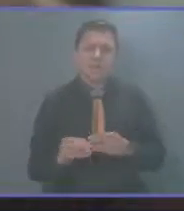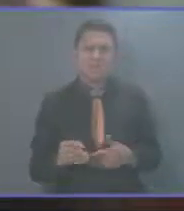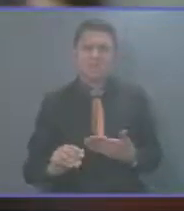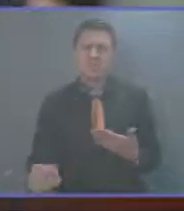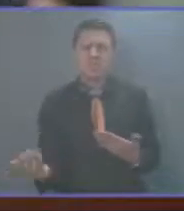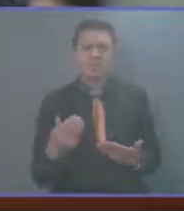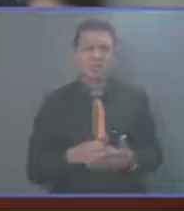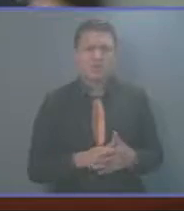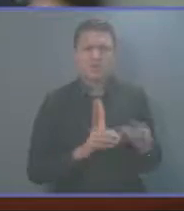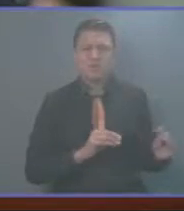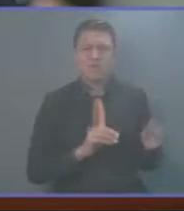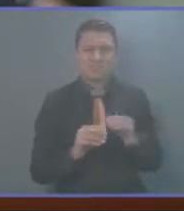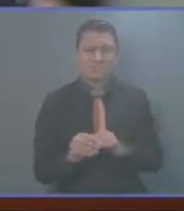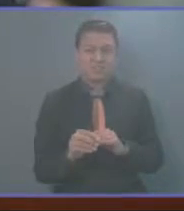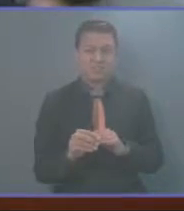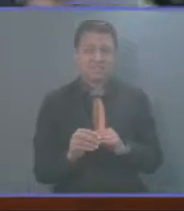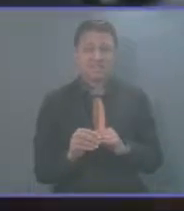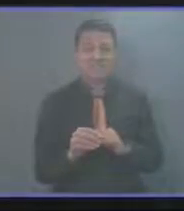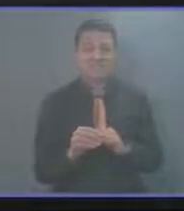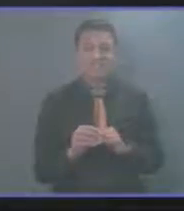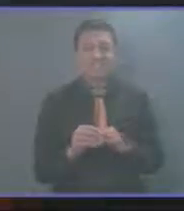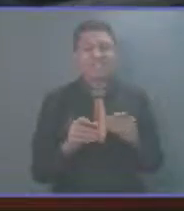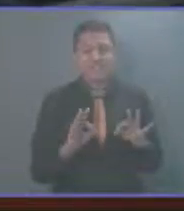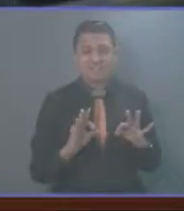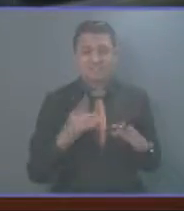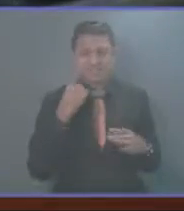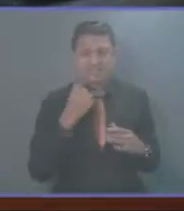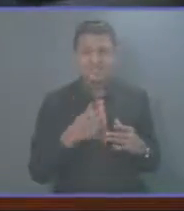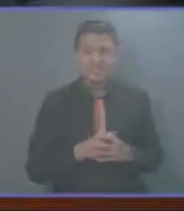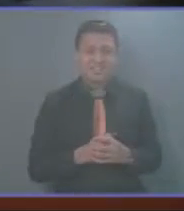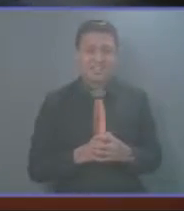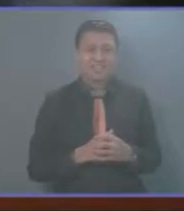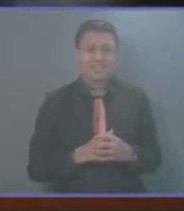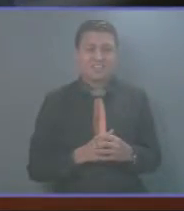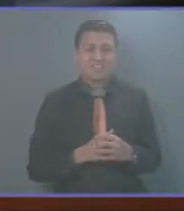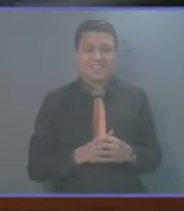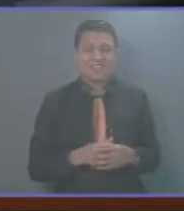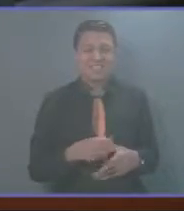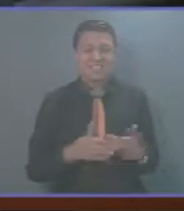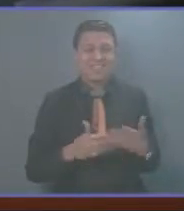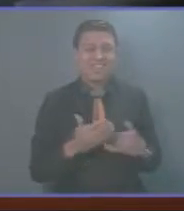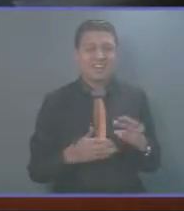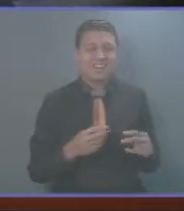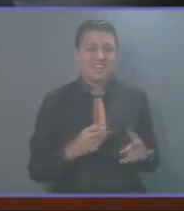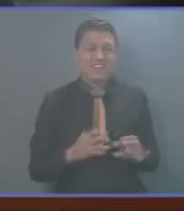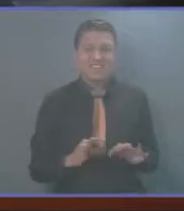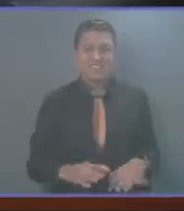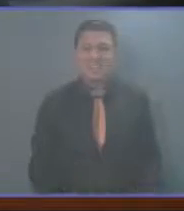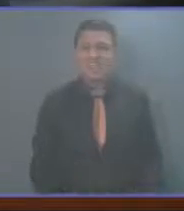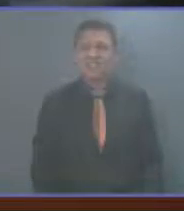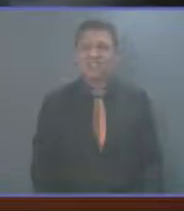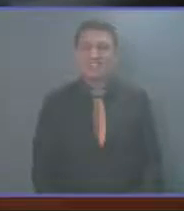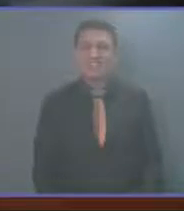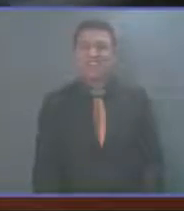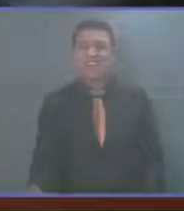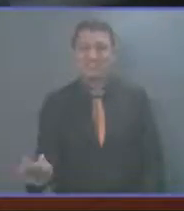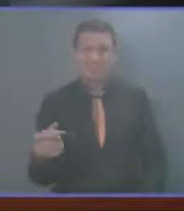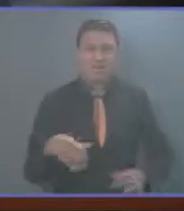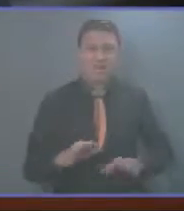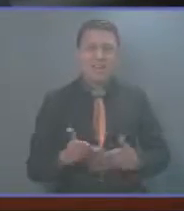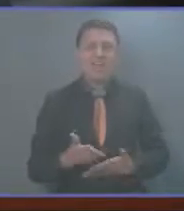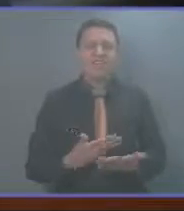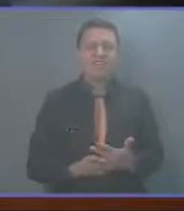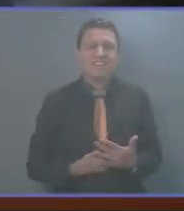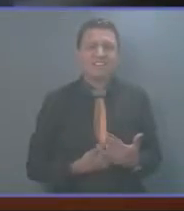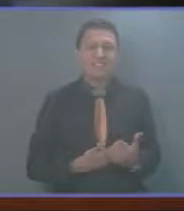de Hilo Vasco. Es una lástima que una obra esté tan abandonada, que una obra enfrente del parque esté tan deteriorada y que realmente no